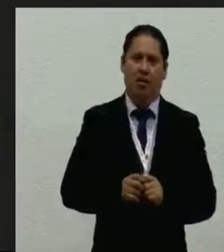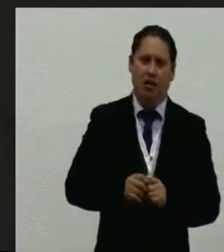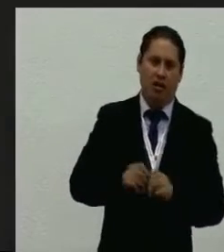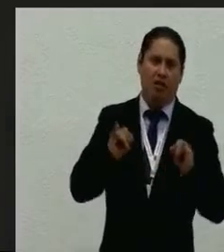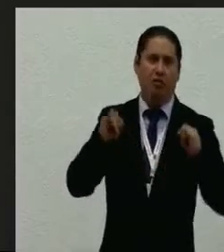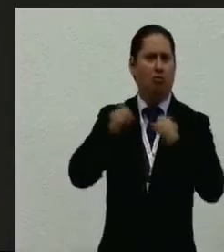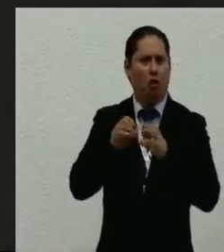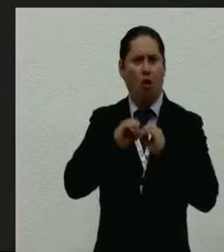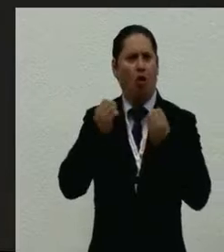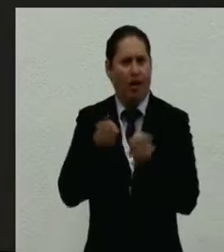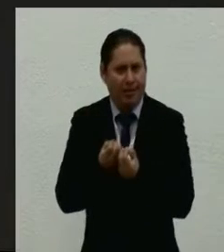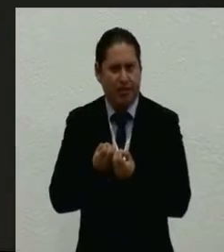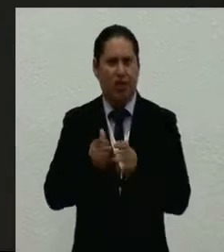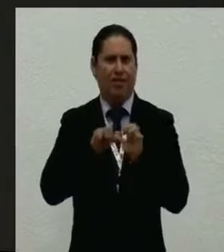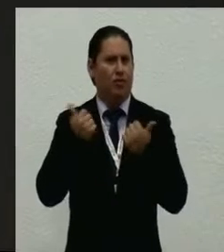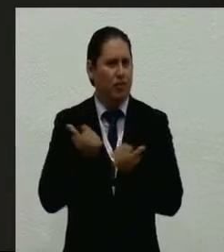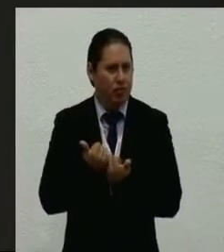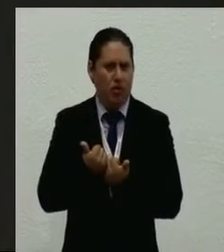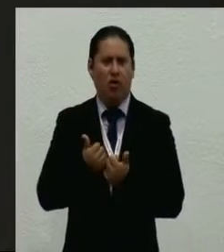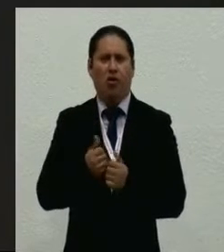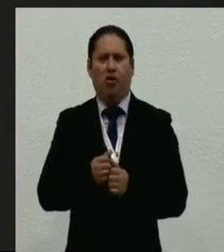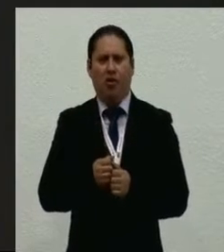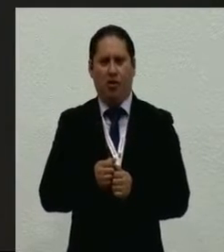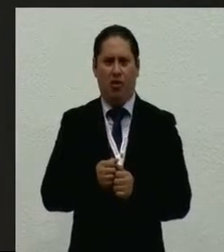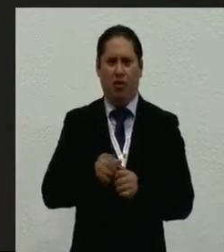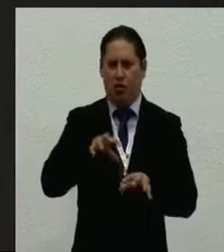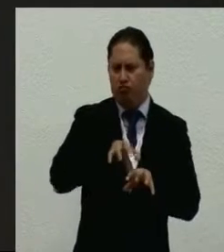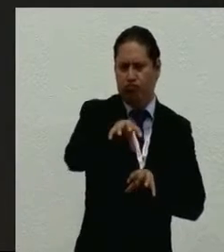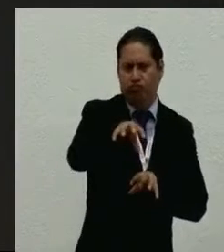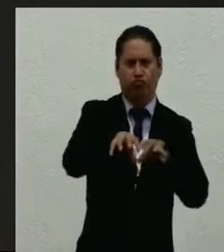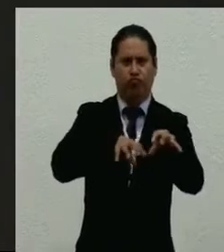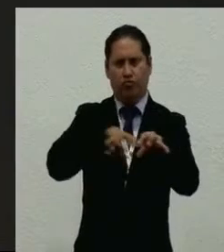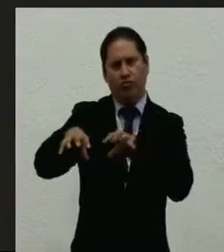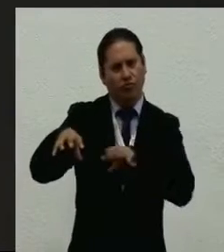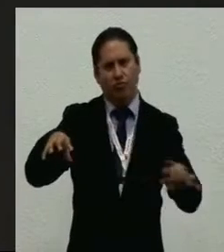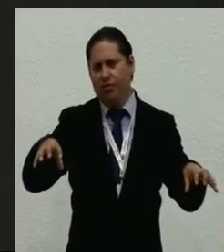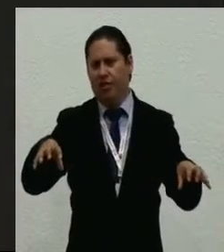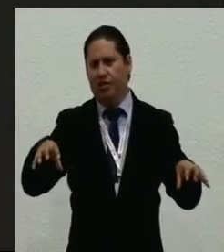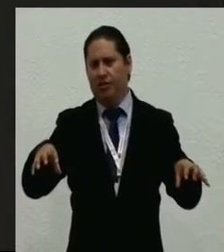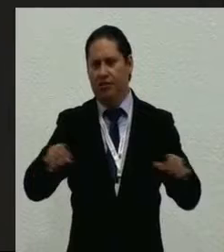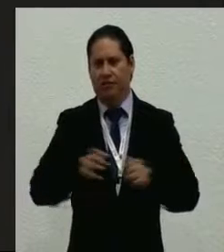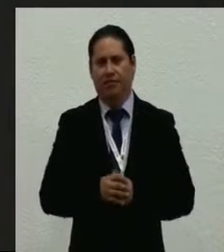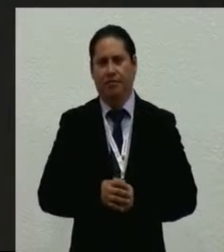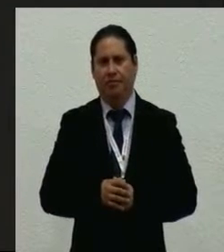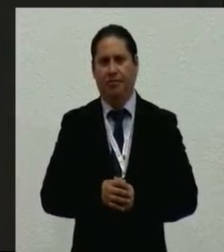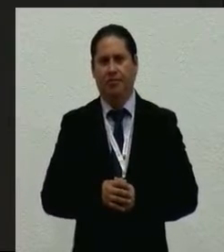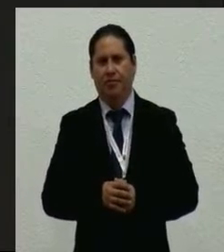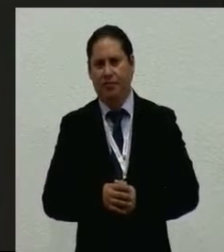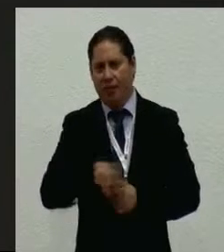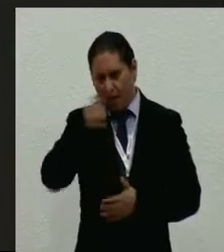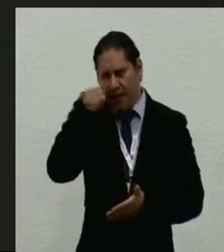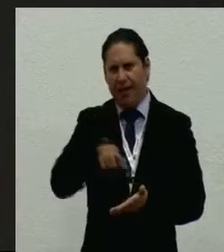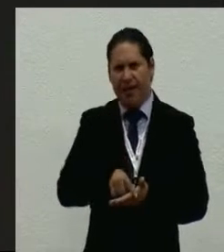los fideicomisos, a los organismos descentralizados, ¿a qué dijimos? Desconcentrados. Y yo